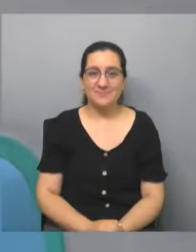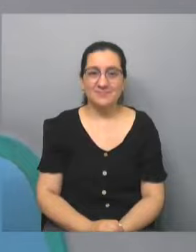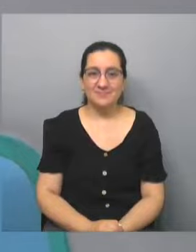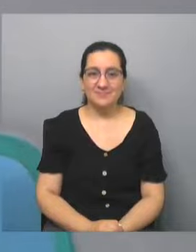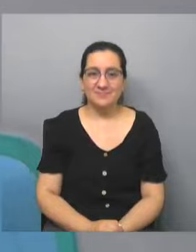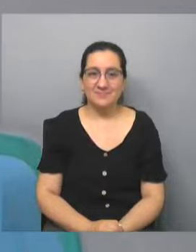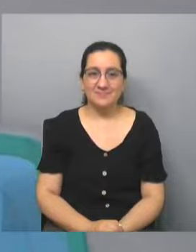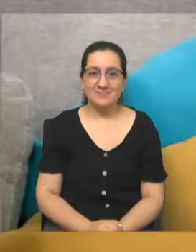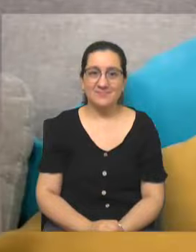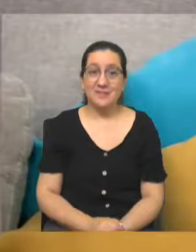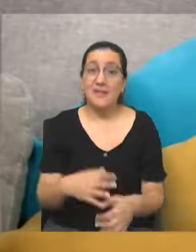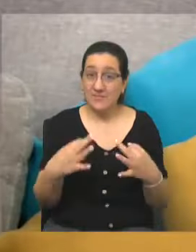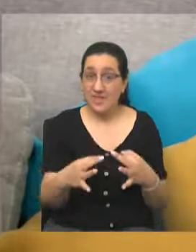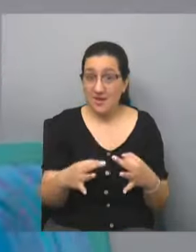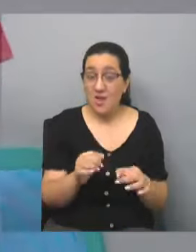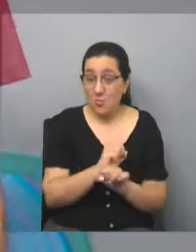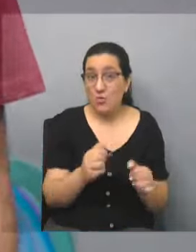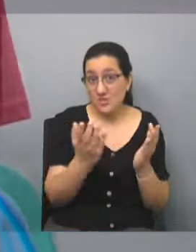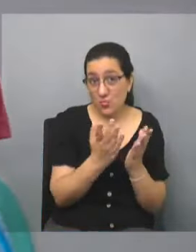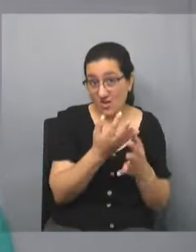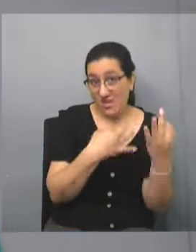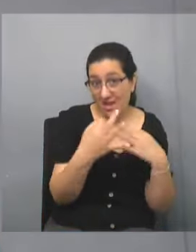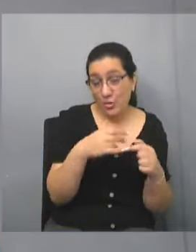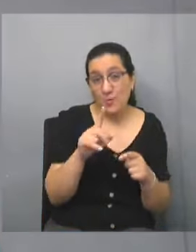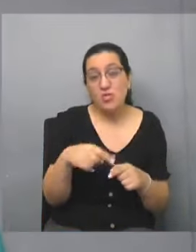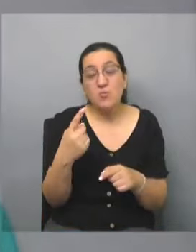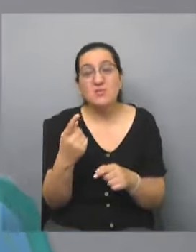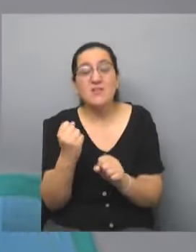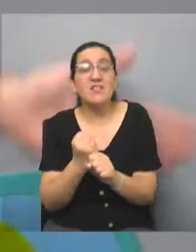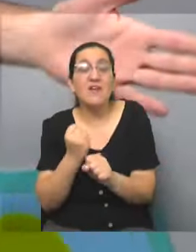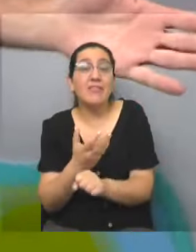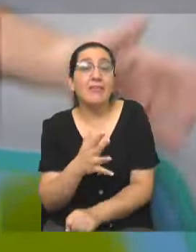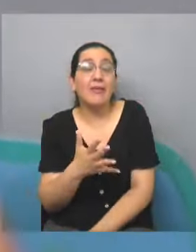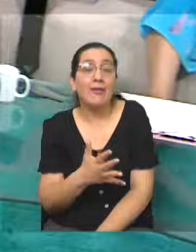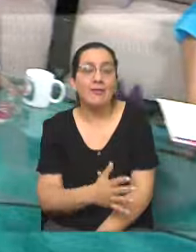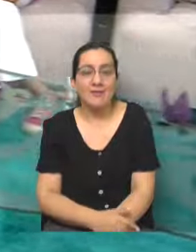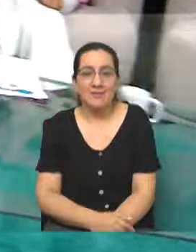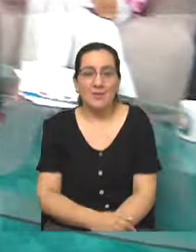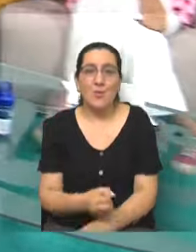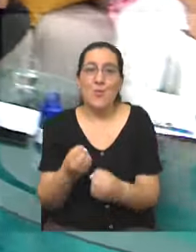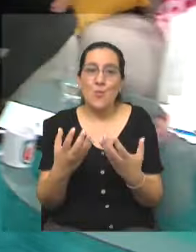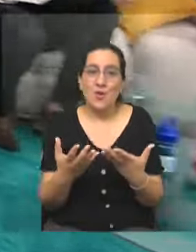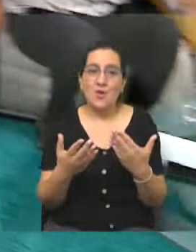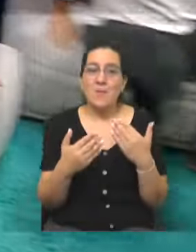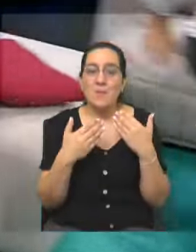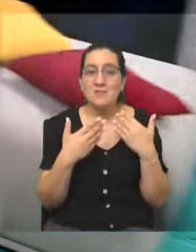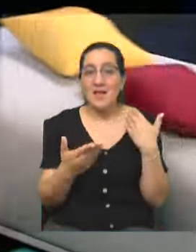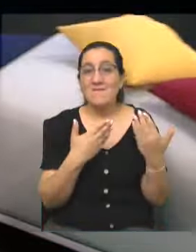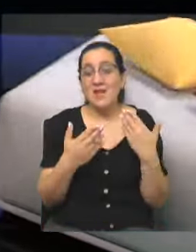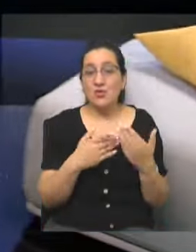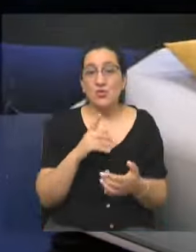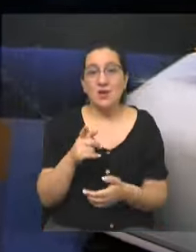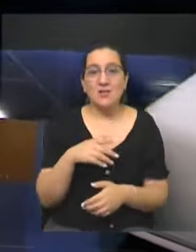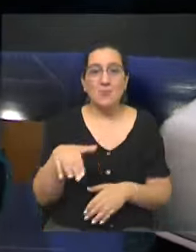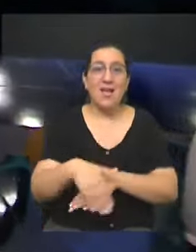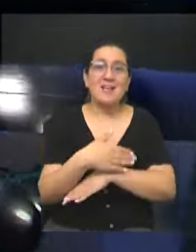Está bien, hacé teatro. Pero ¿de qué vas a vivir? Pero claro. Señores y señores, vamos a... Gracias, Juan Pablo. Vamos a convocarlo a él, señores y señores, que anda por